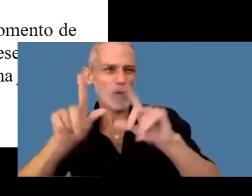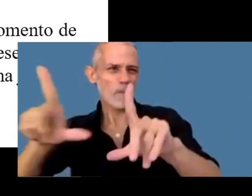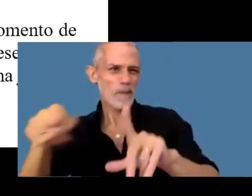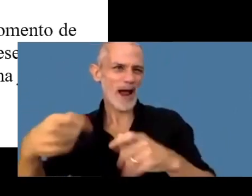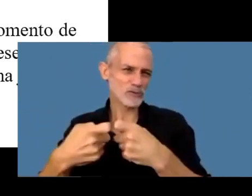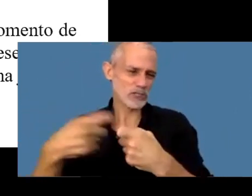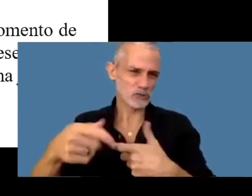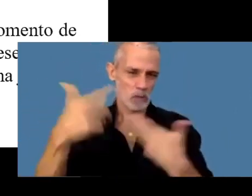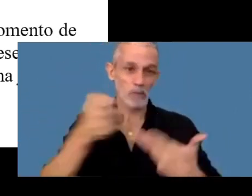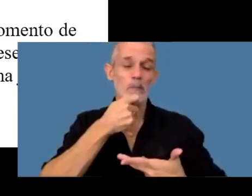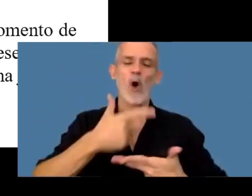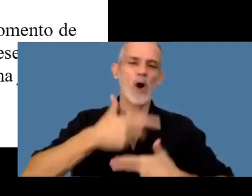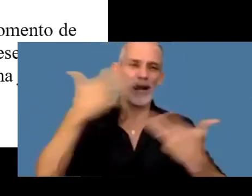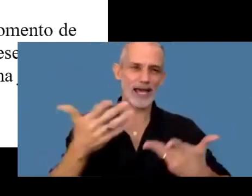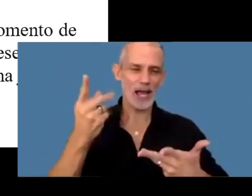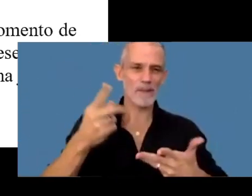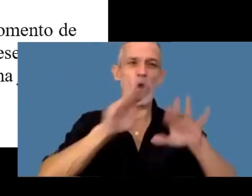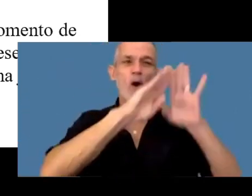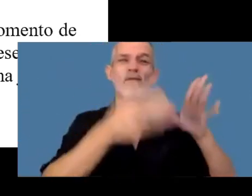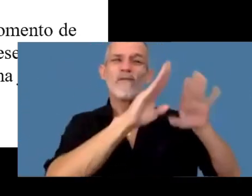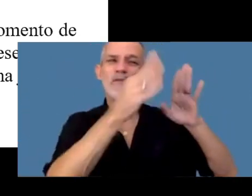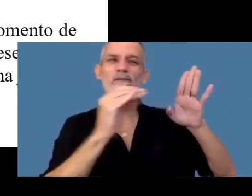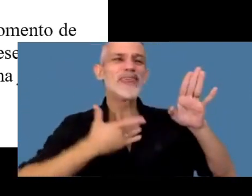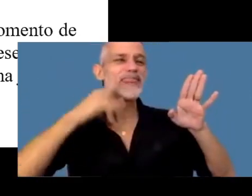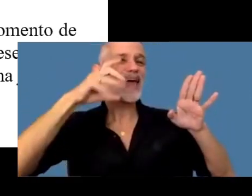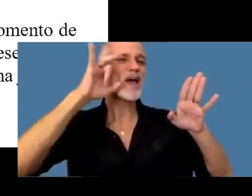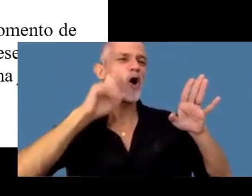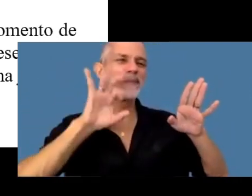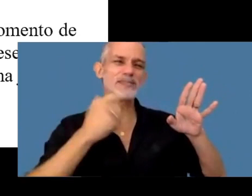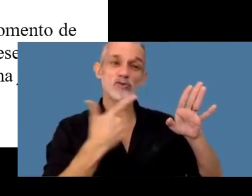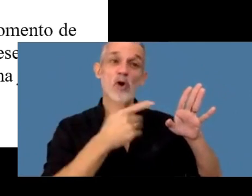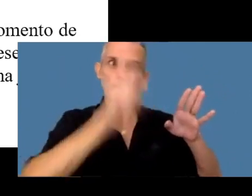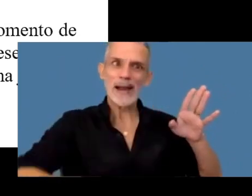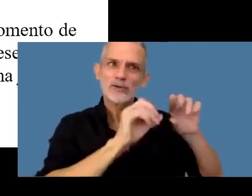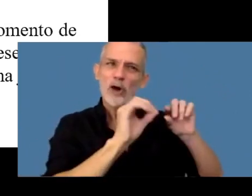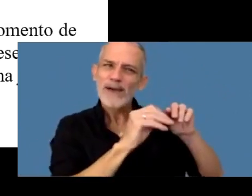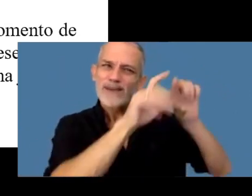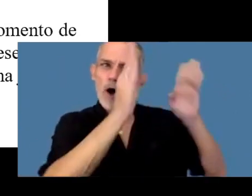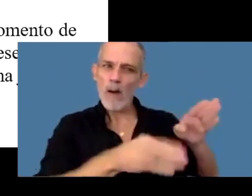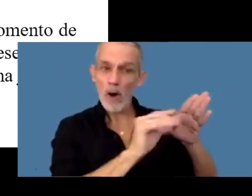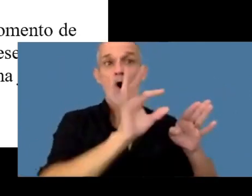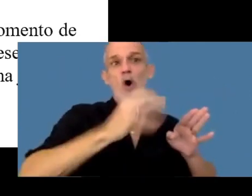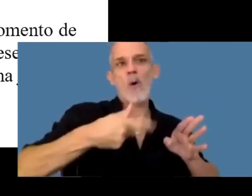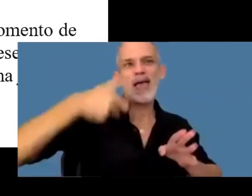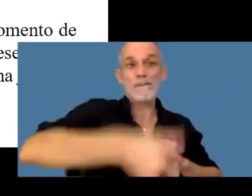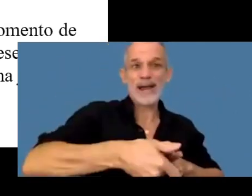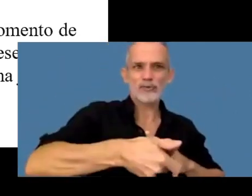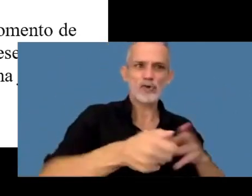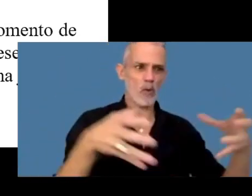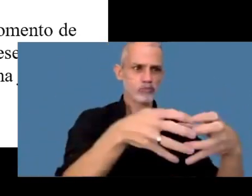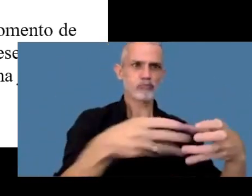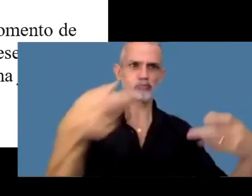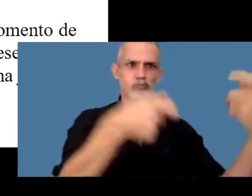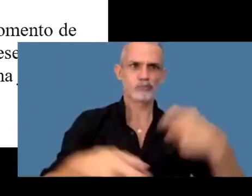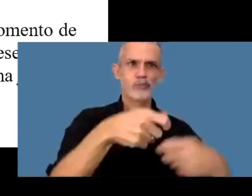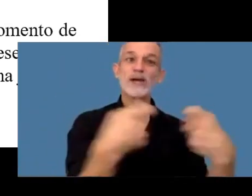el caso de un fideicomiso, sería el fiduciario. En un fondo común de inversión, tendría que ser la sociedad